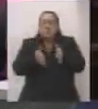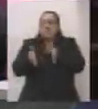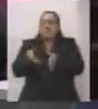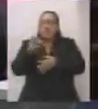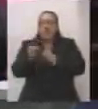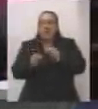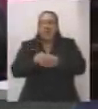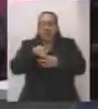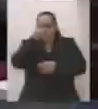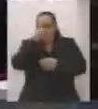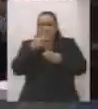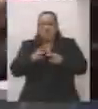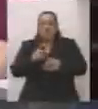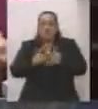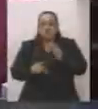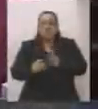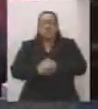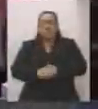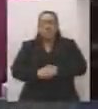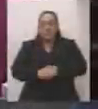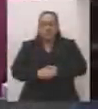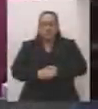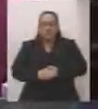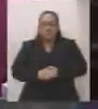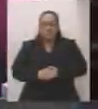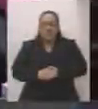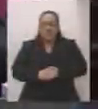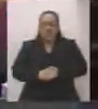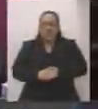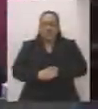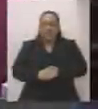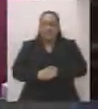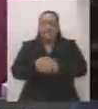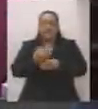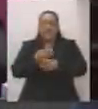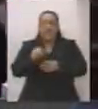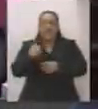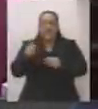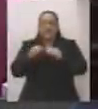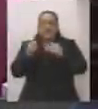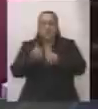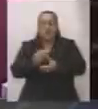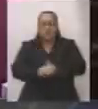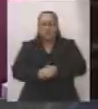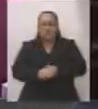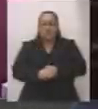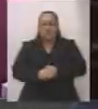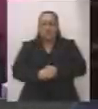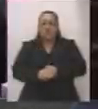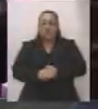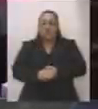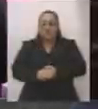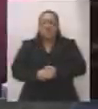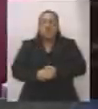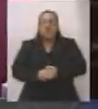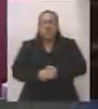la economía peruana, mientras que las tendencias en otros sectores pueden